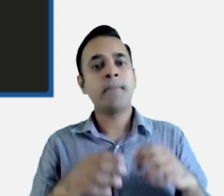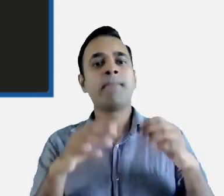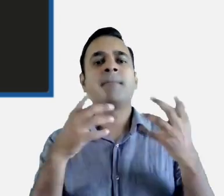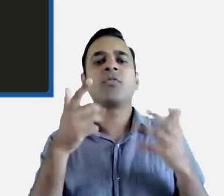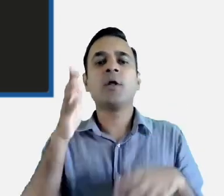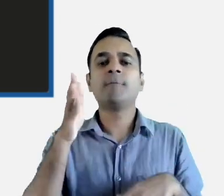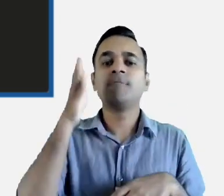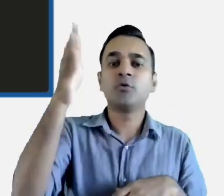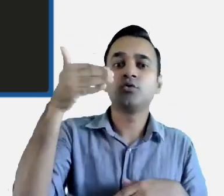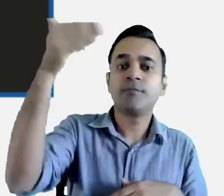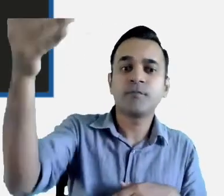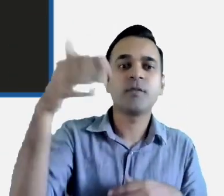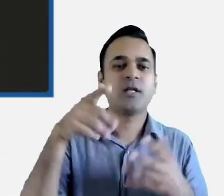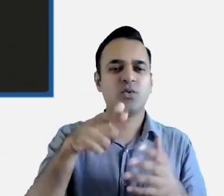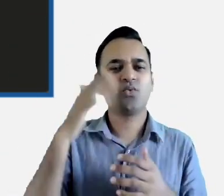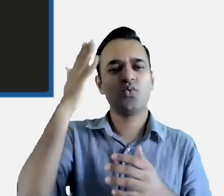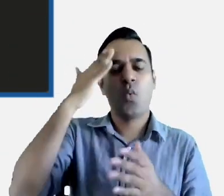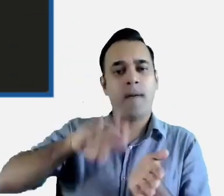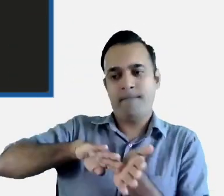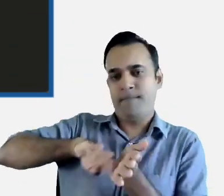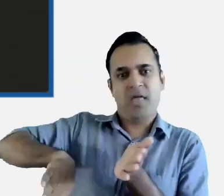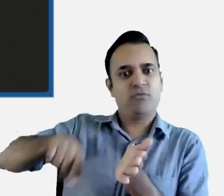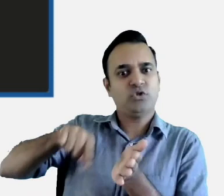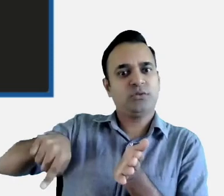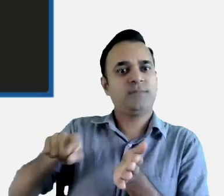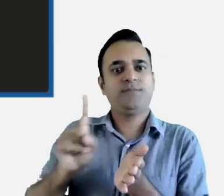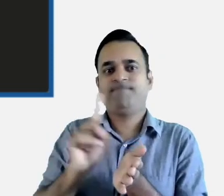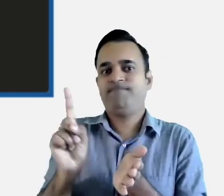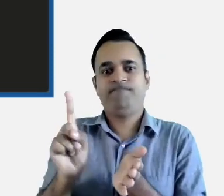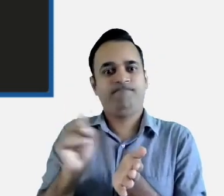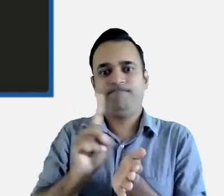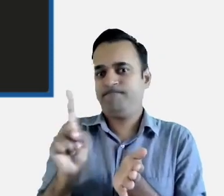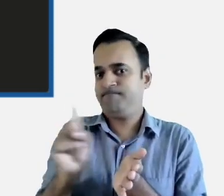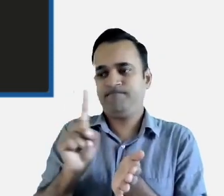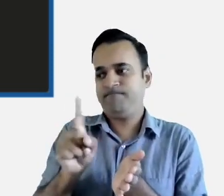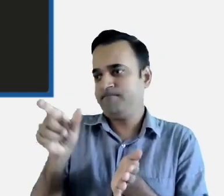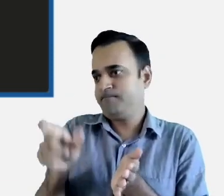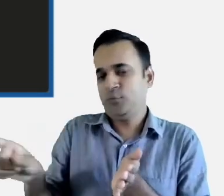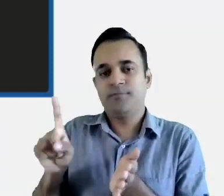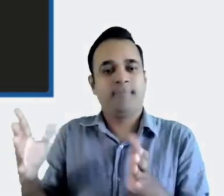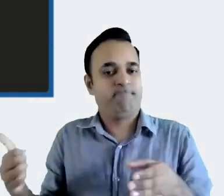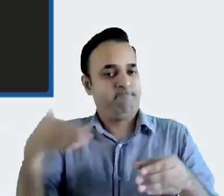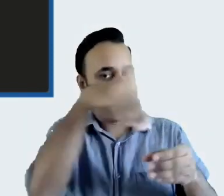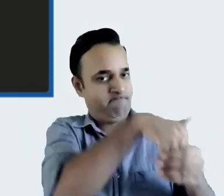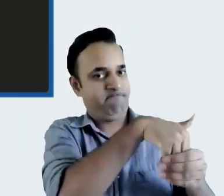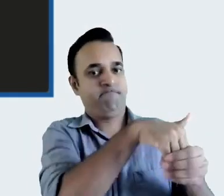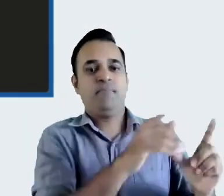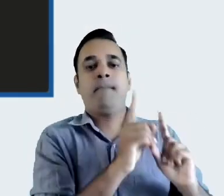Esa planificación debe ir de la mano de los esfuerzos del sector público y privado, tal vez